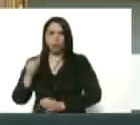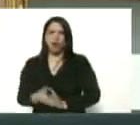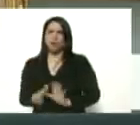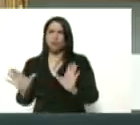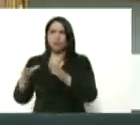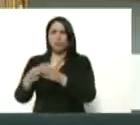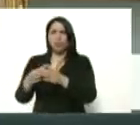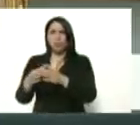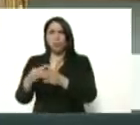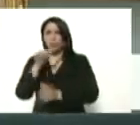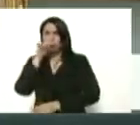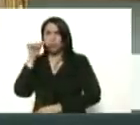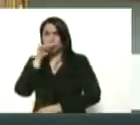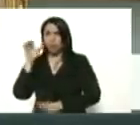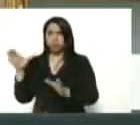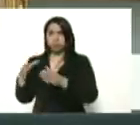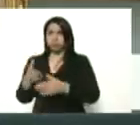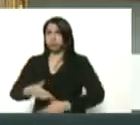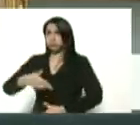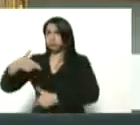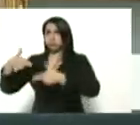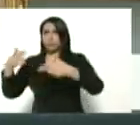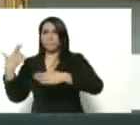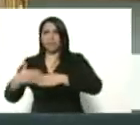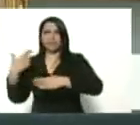de droga, de carteles de droga, la DEA,